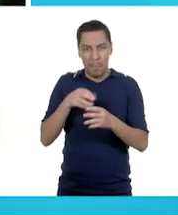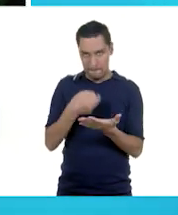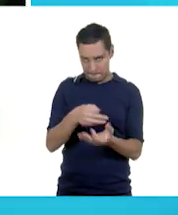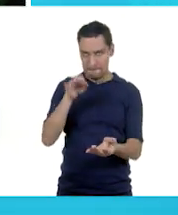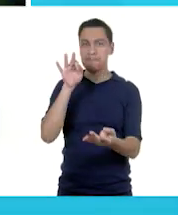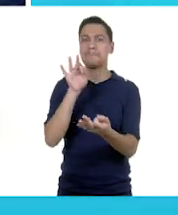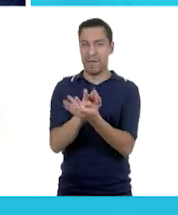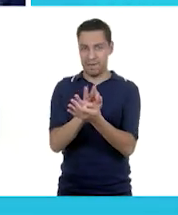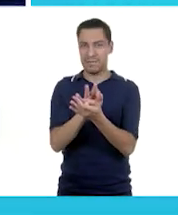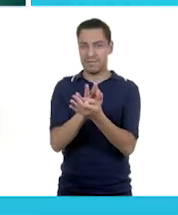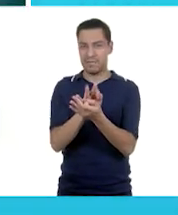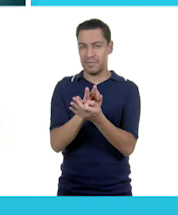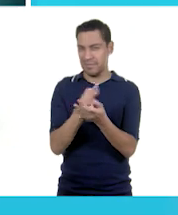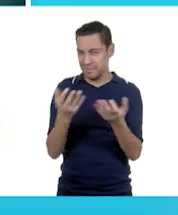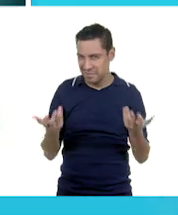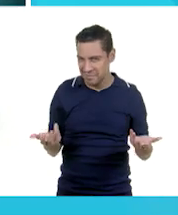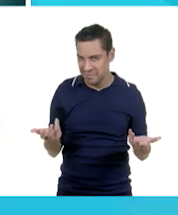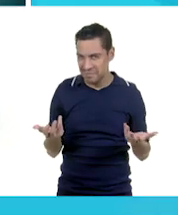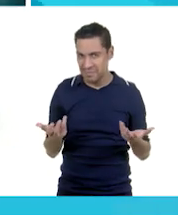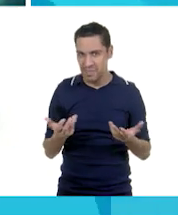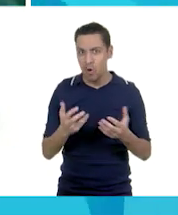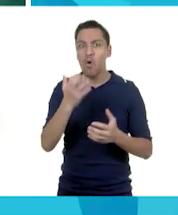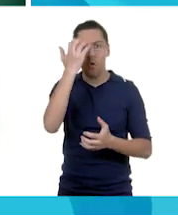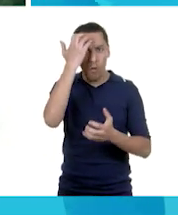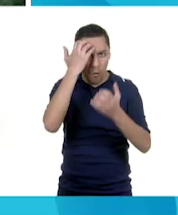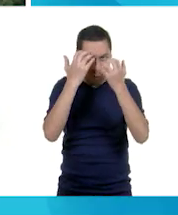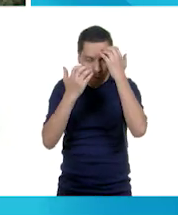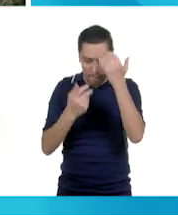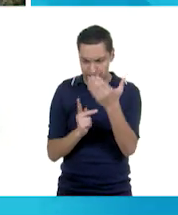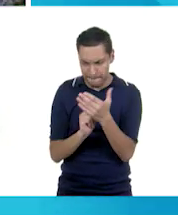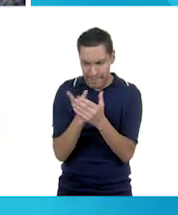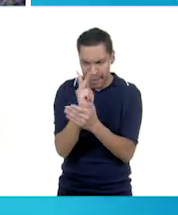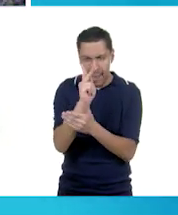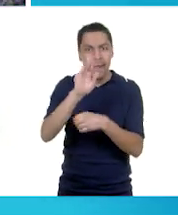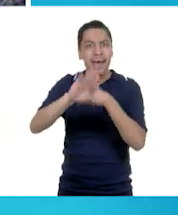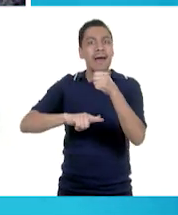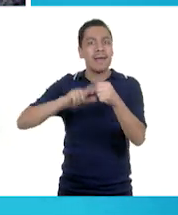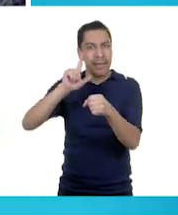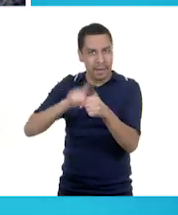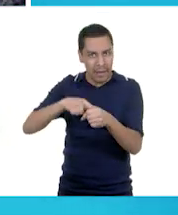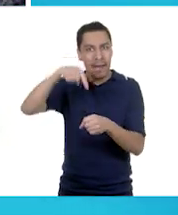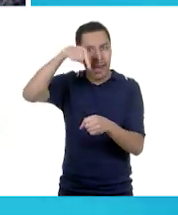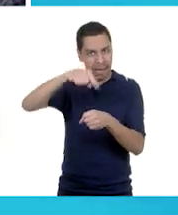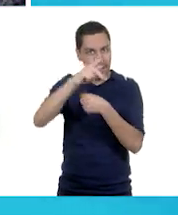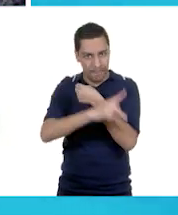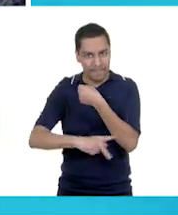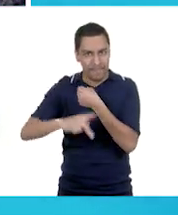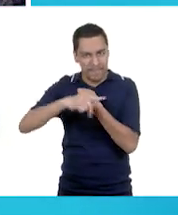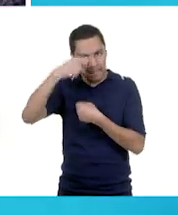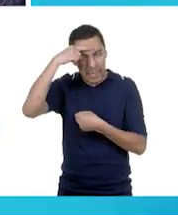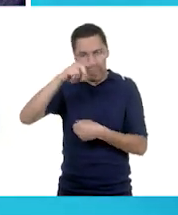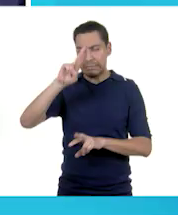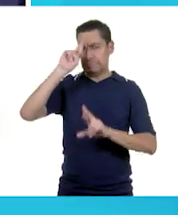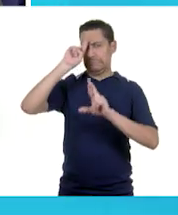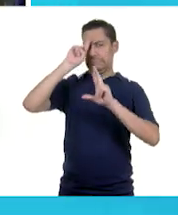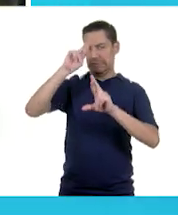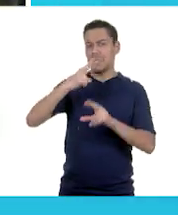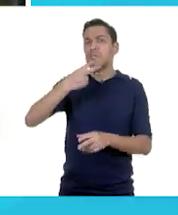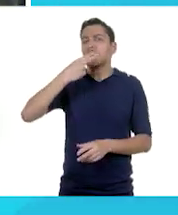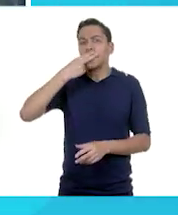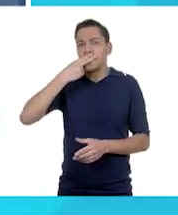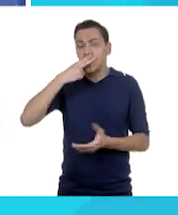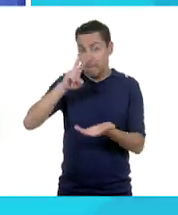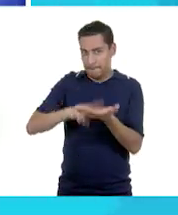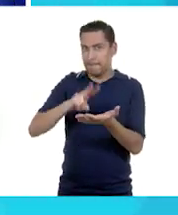parientes. Hay que conocer a las plantas y animales de nuestro país para valorarlos y respetarlos. ¡Conoce